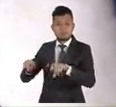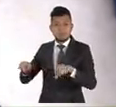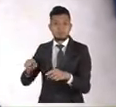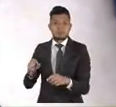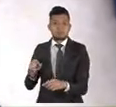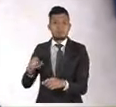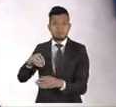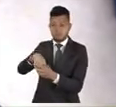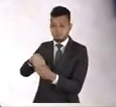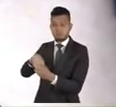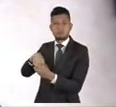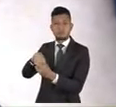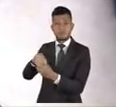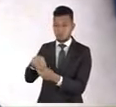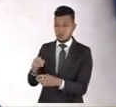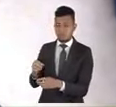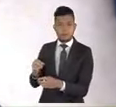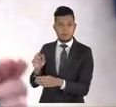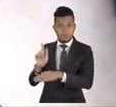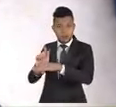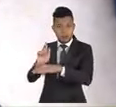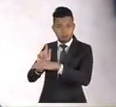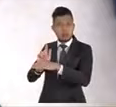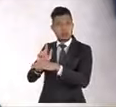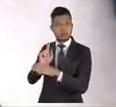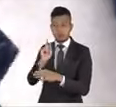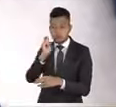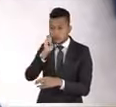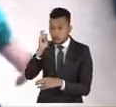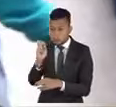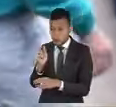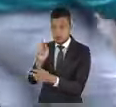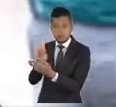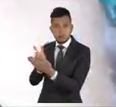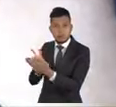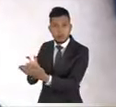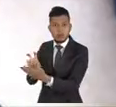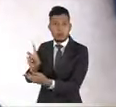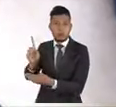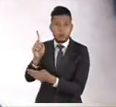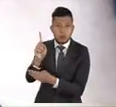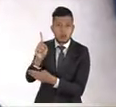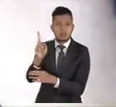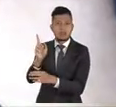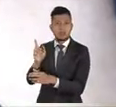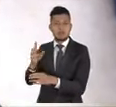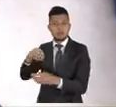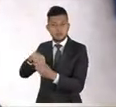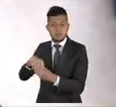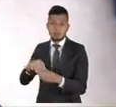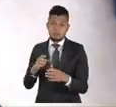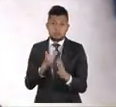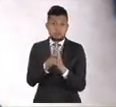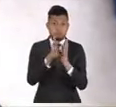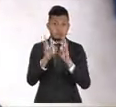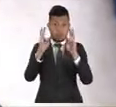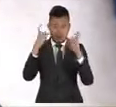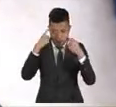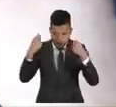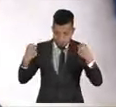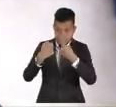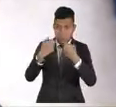quiero decirles y comentarles tres cosas frente a este acuerdo frente a este pacto que estamos firmando el día de